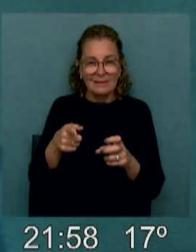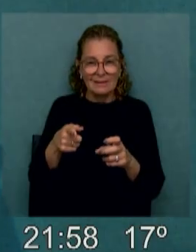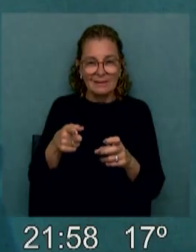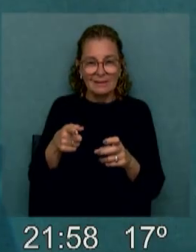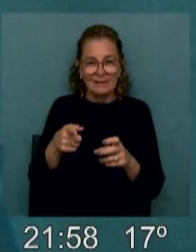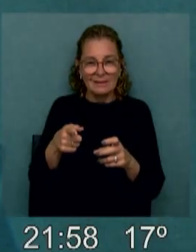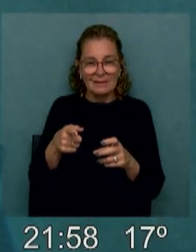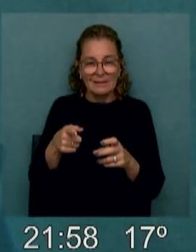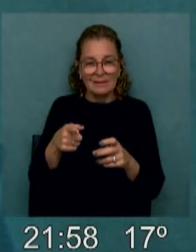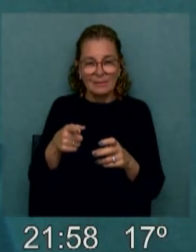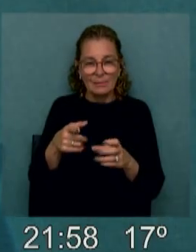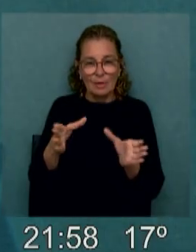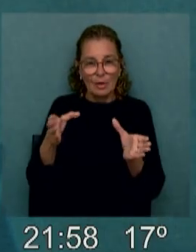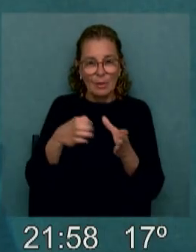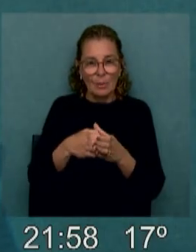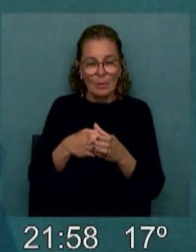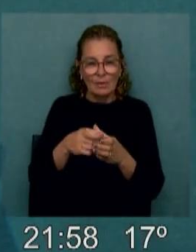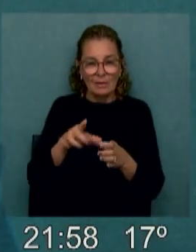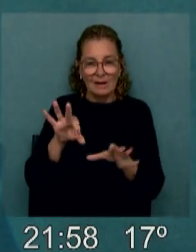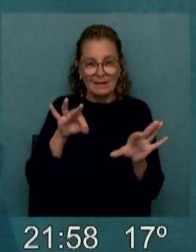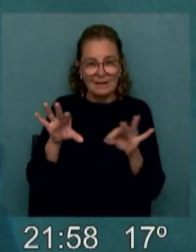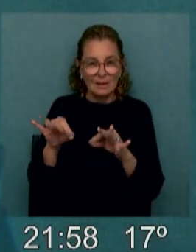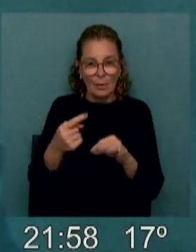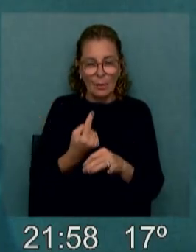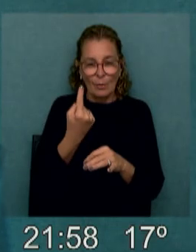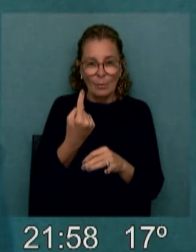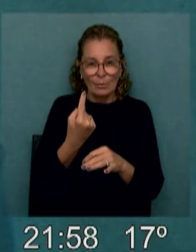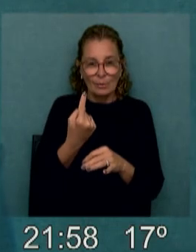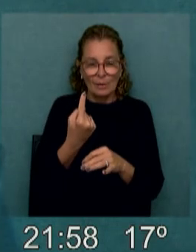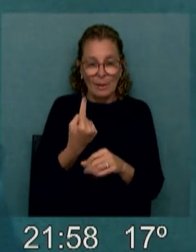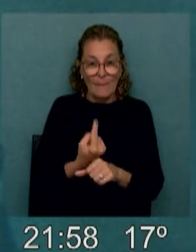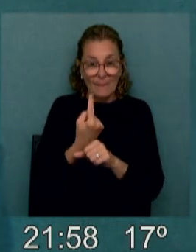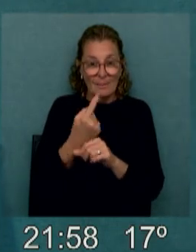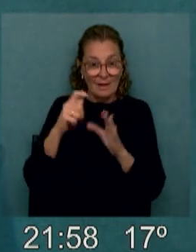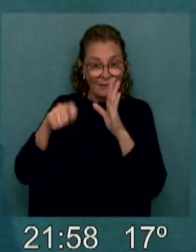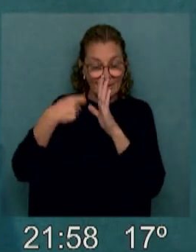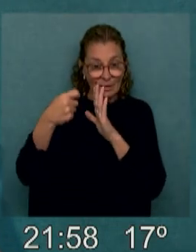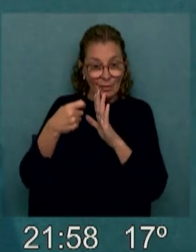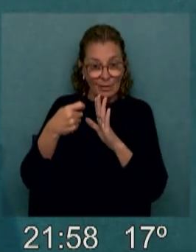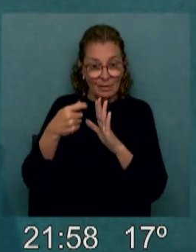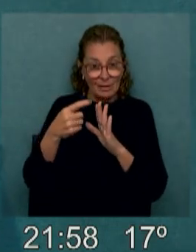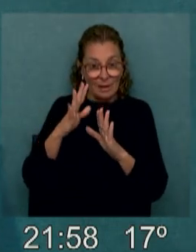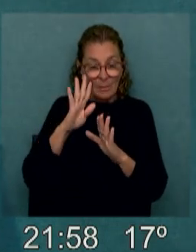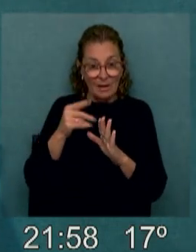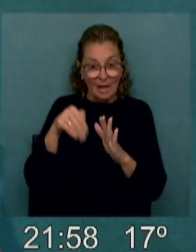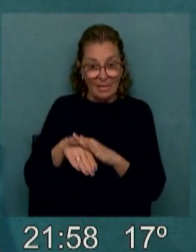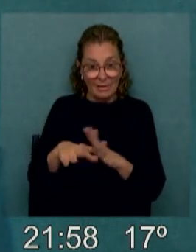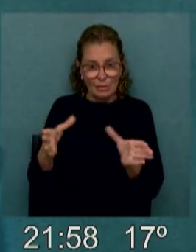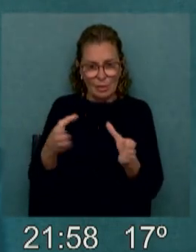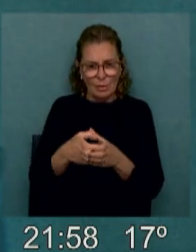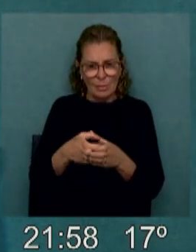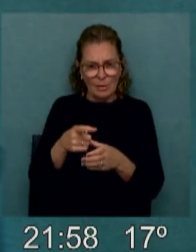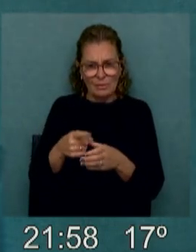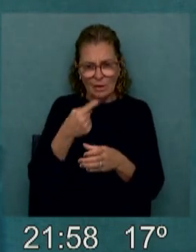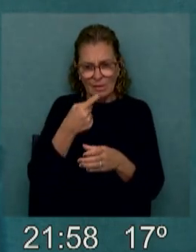que tienen como aceptación del grupo. Y eligieron uno para que fuera tipo en el primer video, el corte de difusión, que capaz que de adentro de la banda terminaron